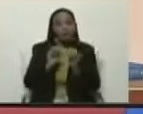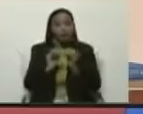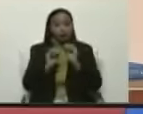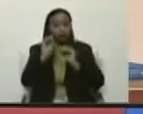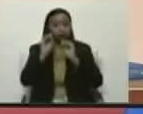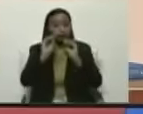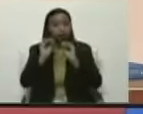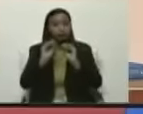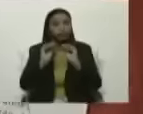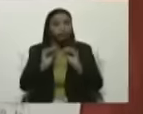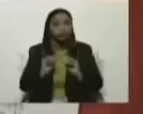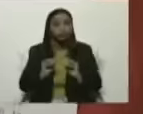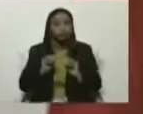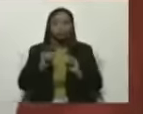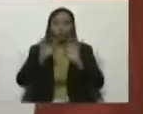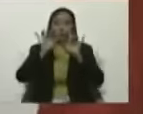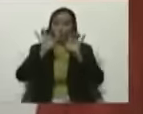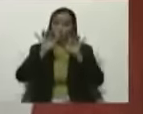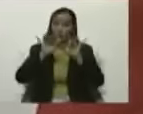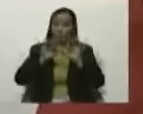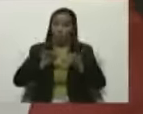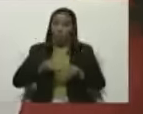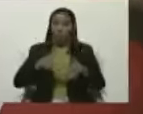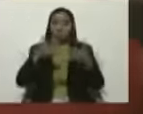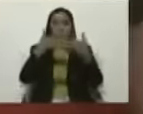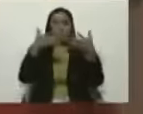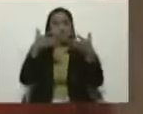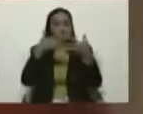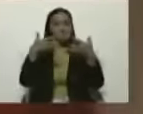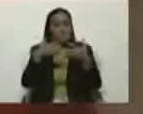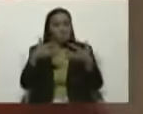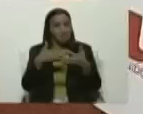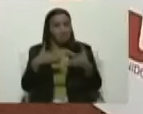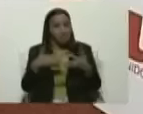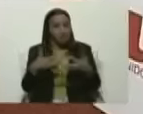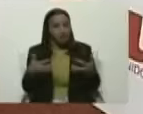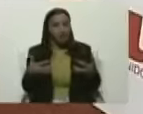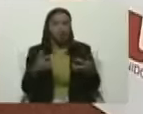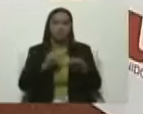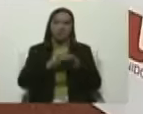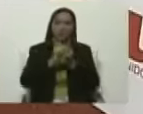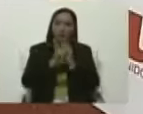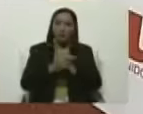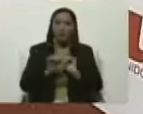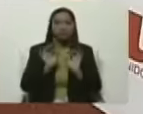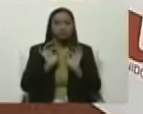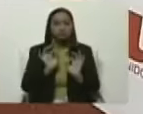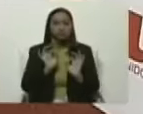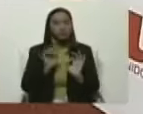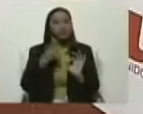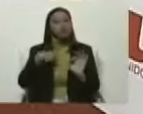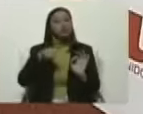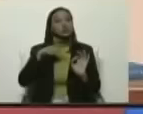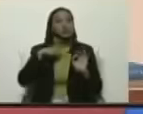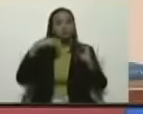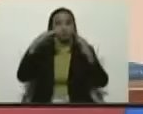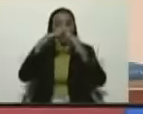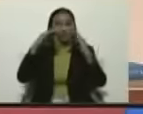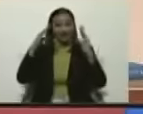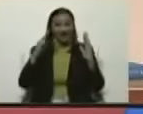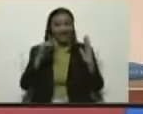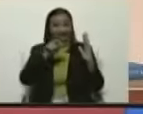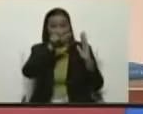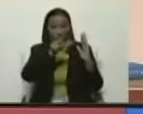más cambios, más transformaciones, y nosotros la vamos entregando, Luis José, casa a casa, ¿verdad? Casa a casa, y ahí uno chequea